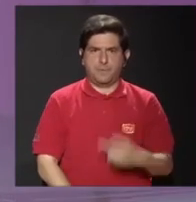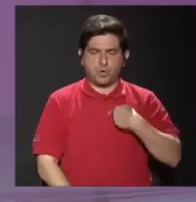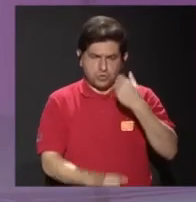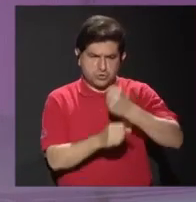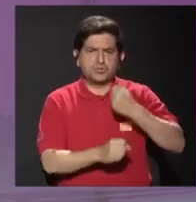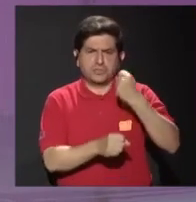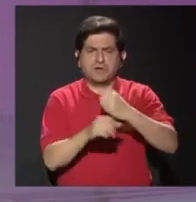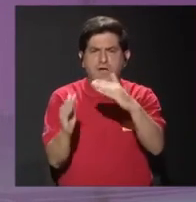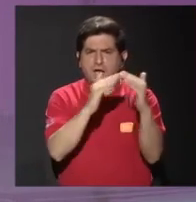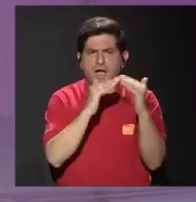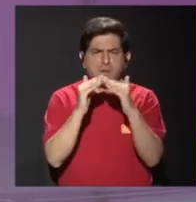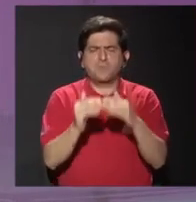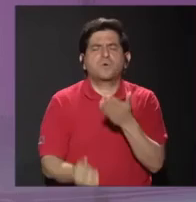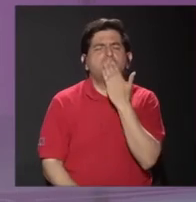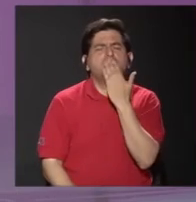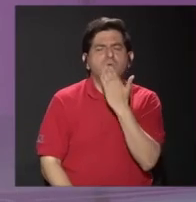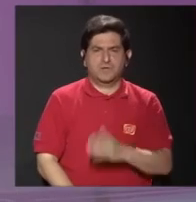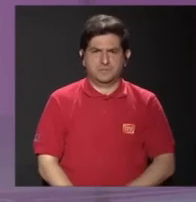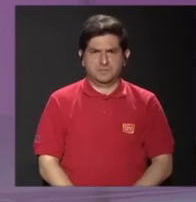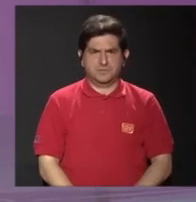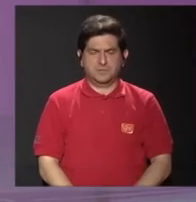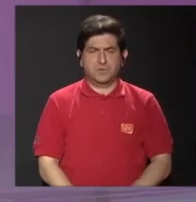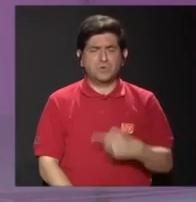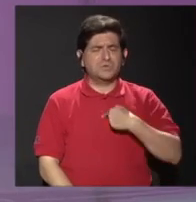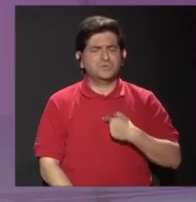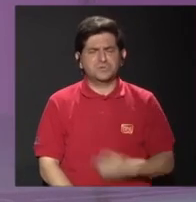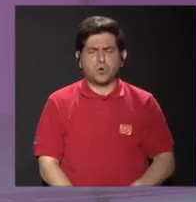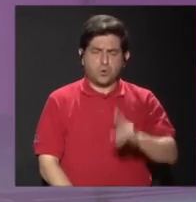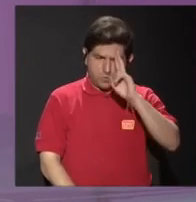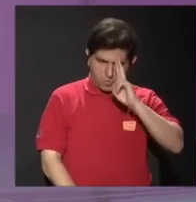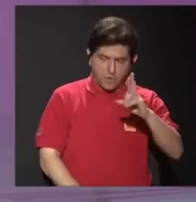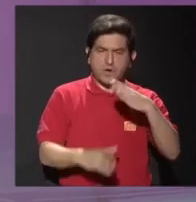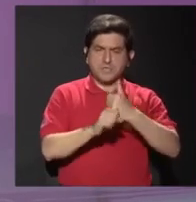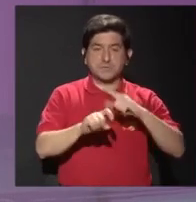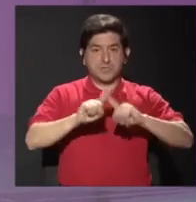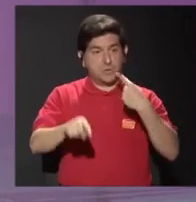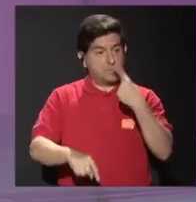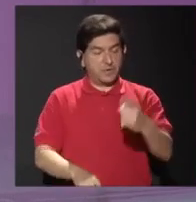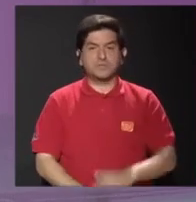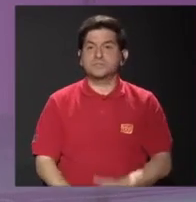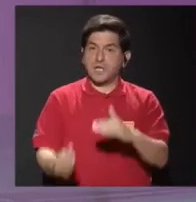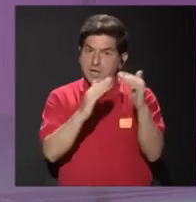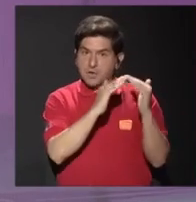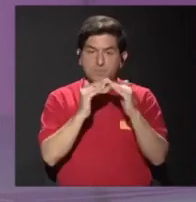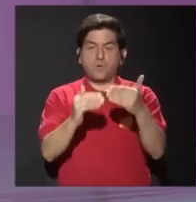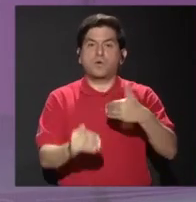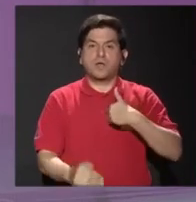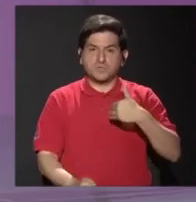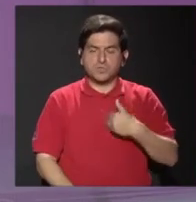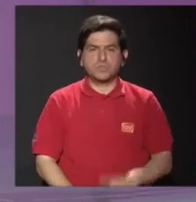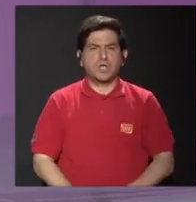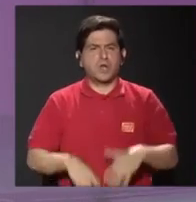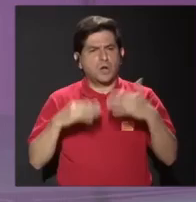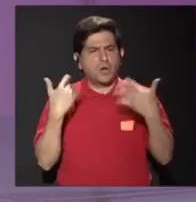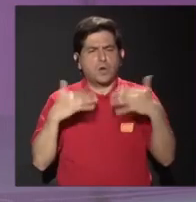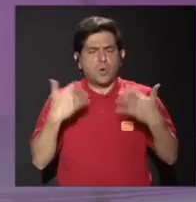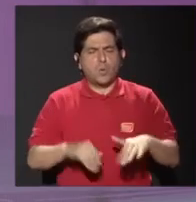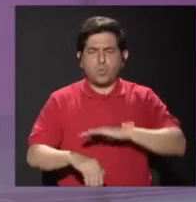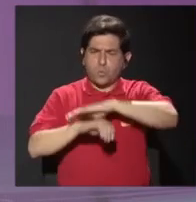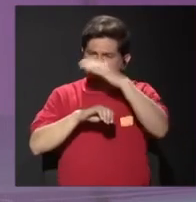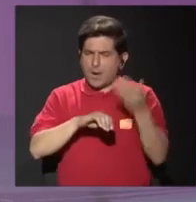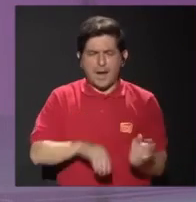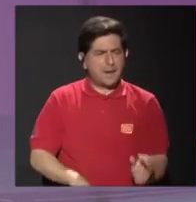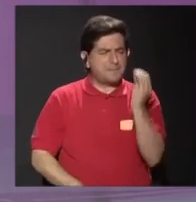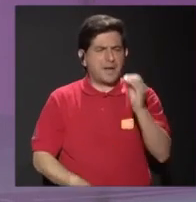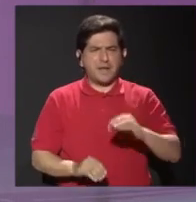tocado trabajar con poblaciones indígenas que lo he hecho con muchísimo respeto pero quiero decir que son poblaciones que tienen altísima tasa embarazos adolescentes